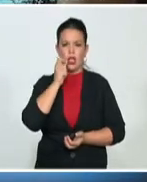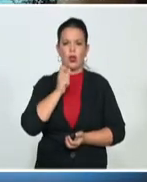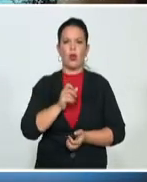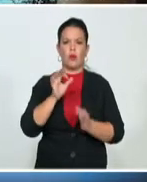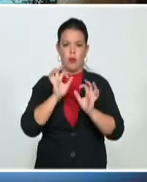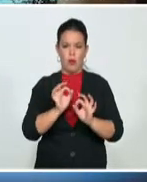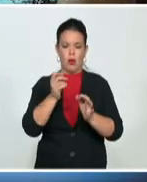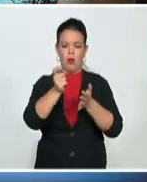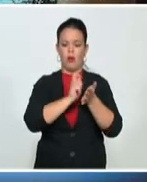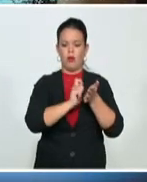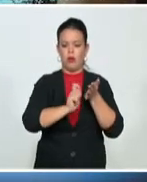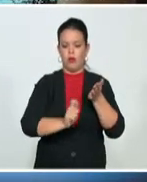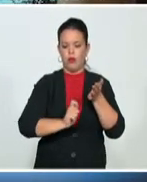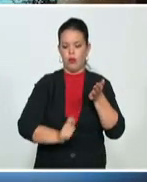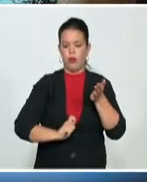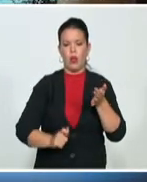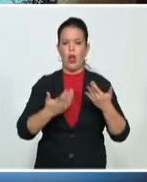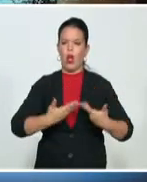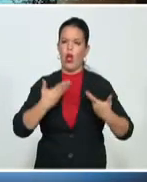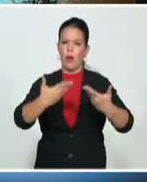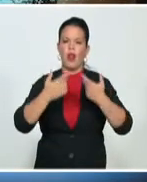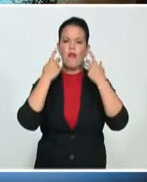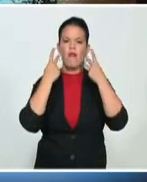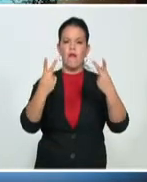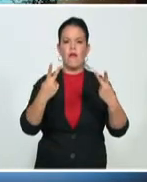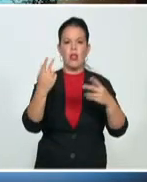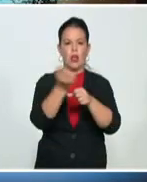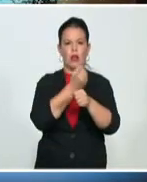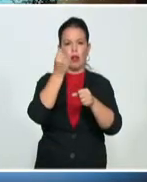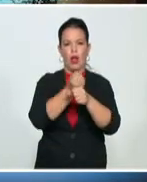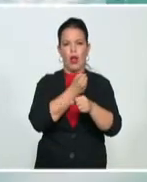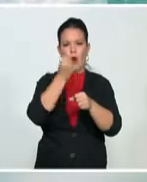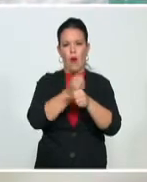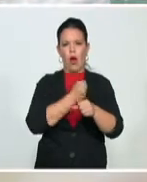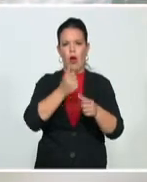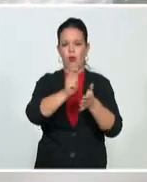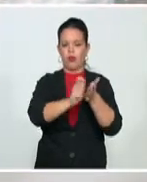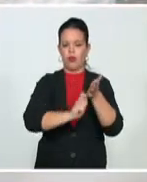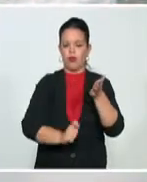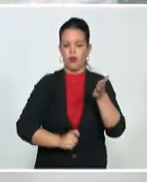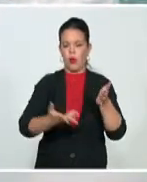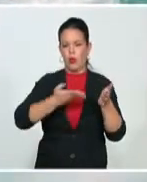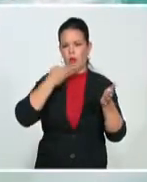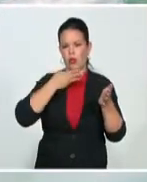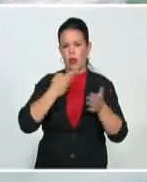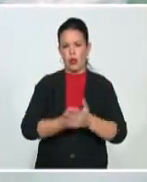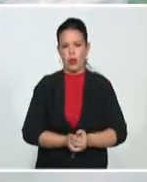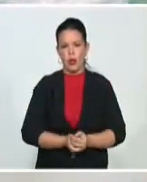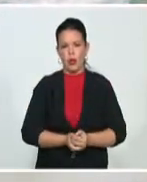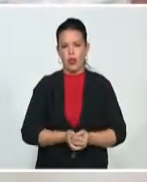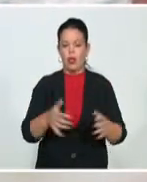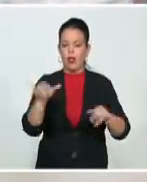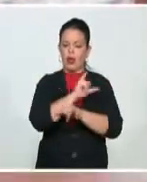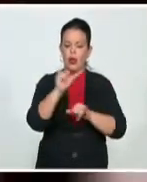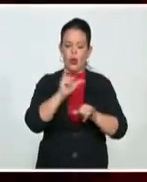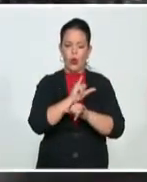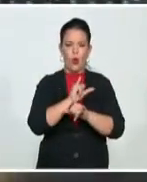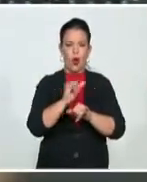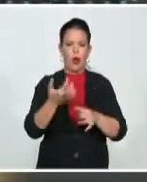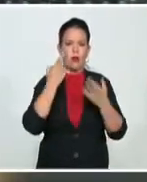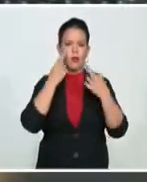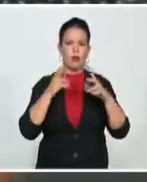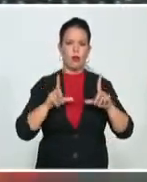Cintio Vitier, se homenajeó la vida y obra del autor de lo cubano en la poesía. Como parte del tributo, se transmitió también una